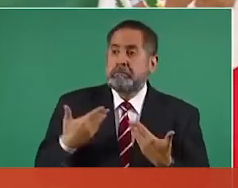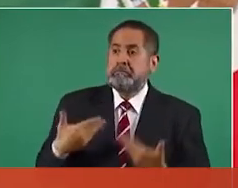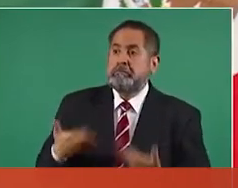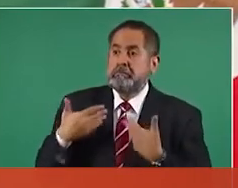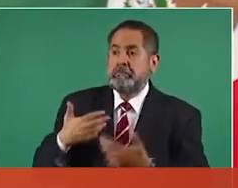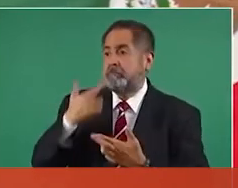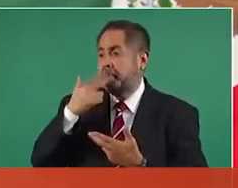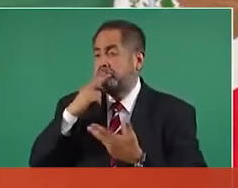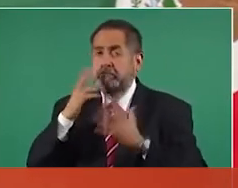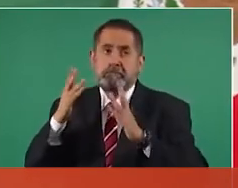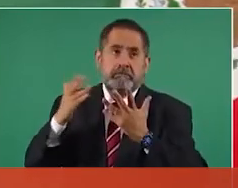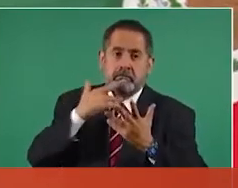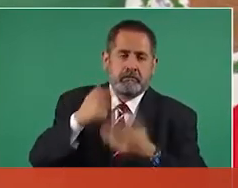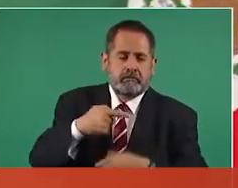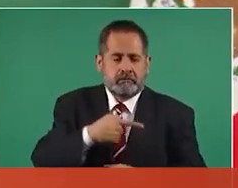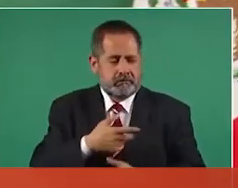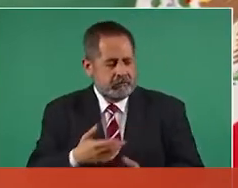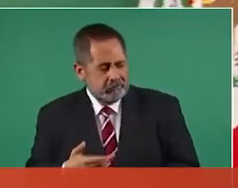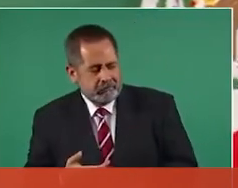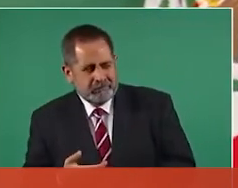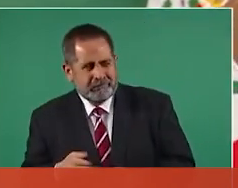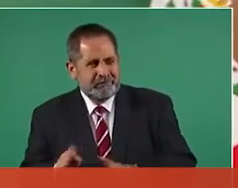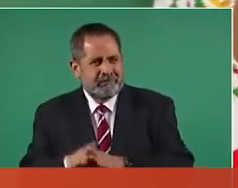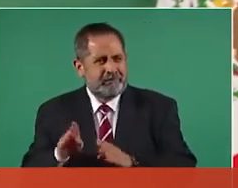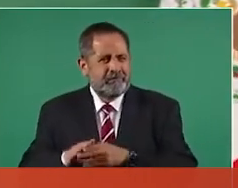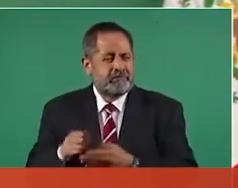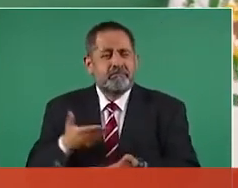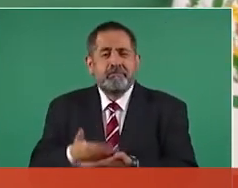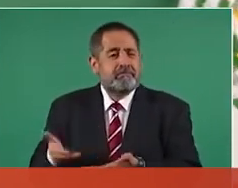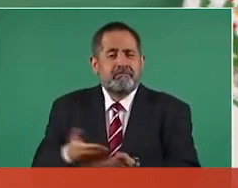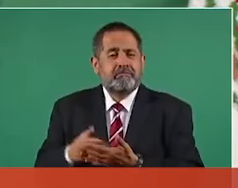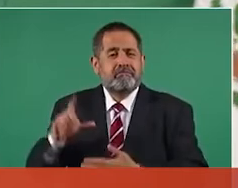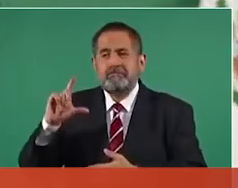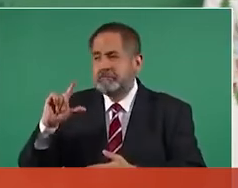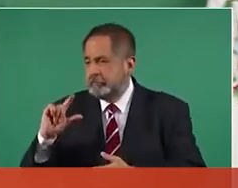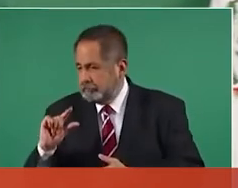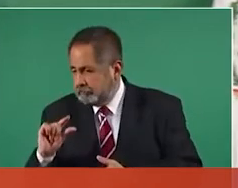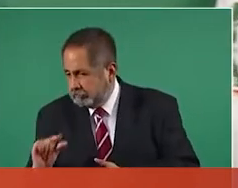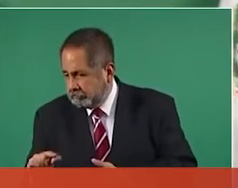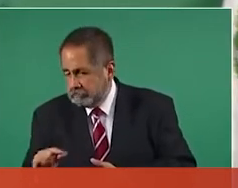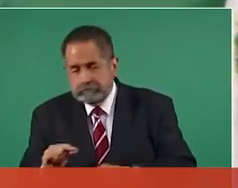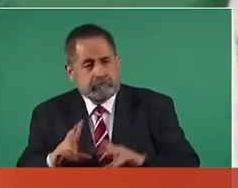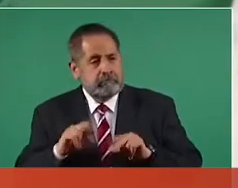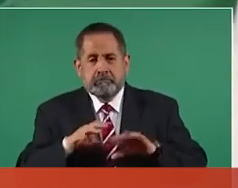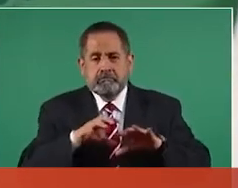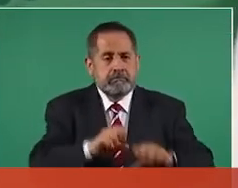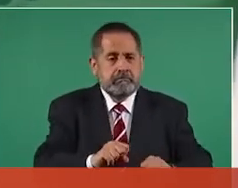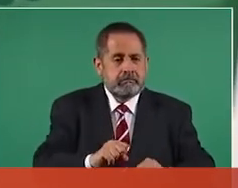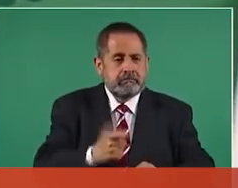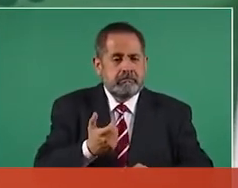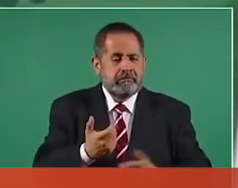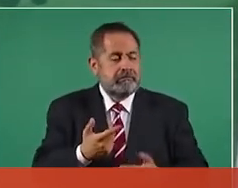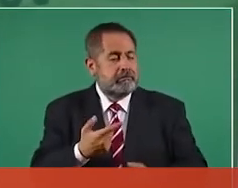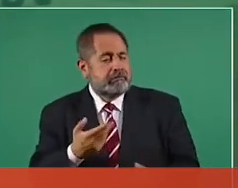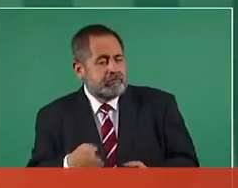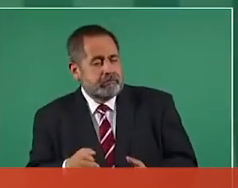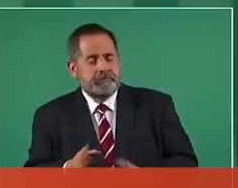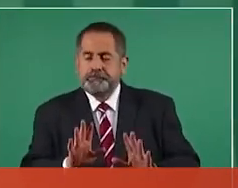Porque a ellos sí les fue muy bien, pero a la mayoría de la gente muy mal.